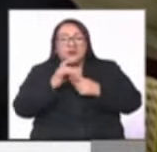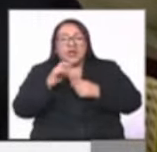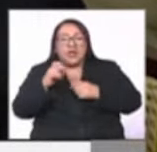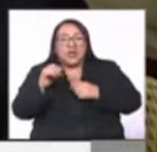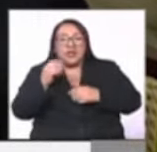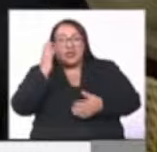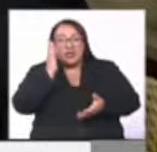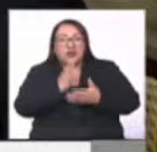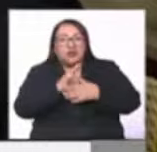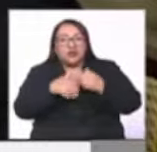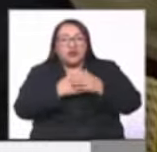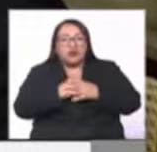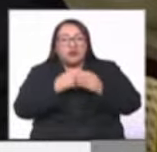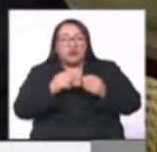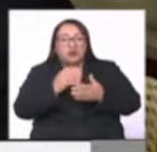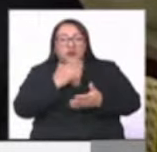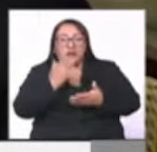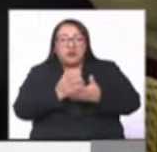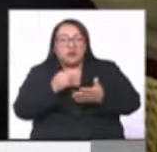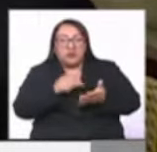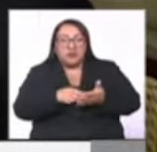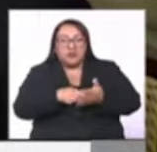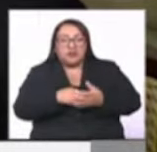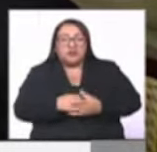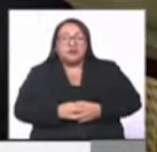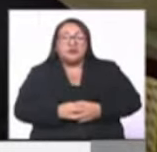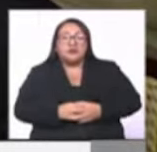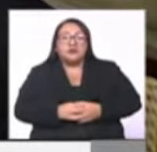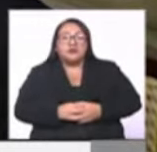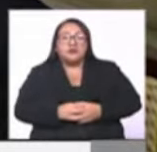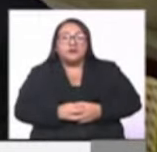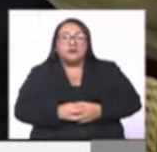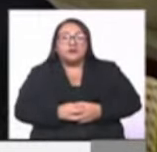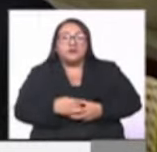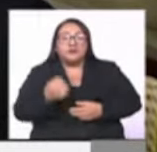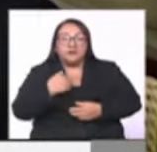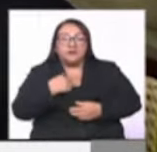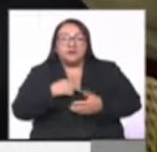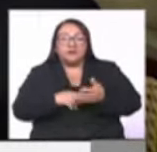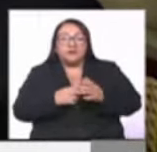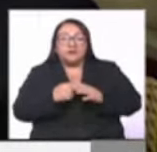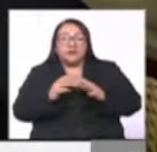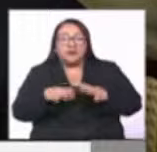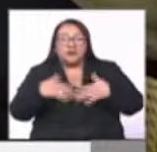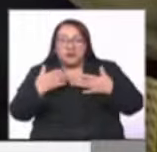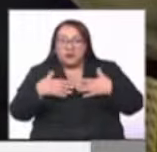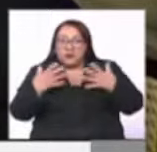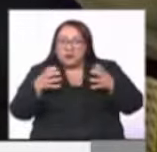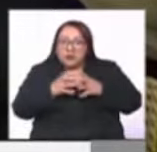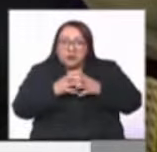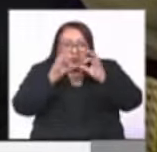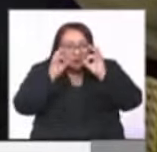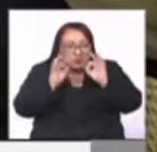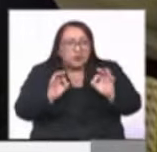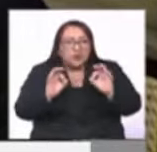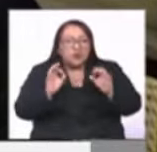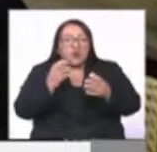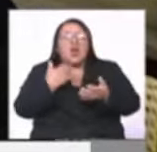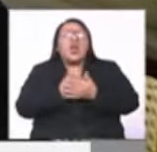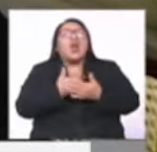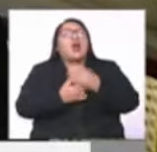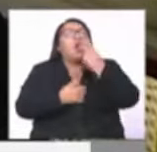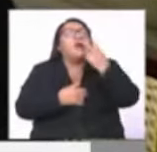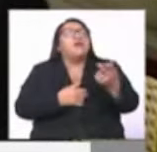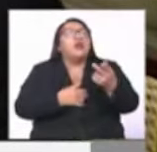decisiones que adopte como consecuencia de ello y debe contener una motivación una justificación